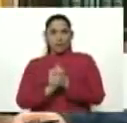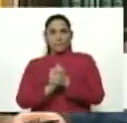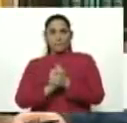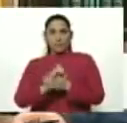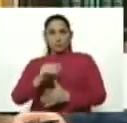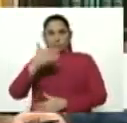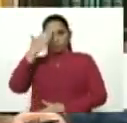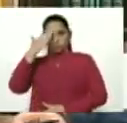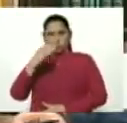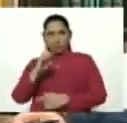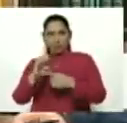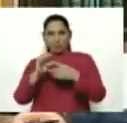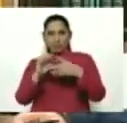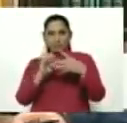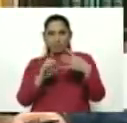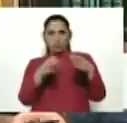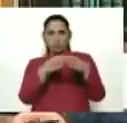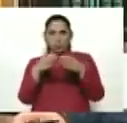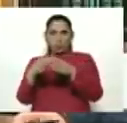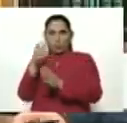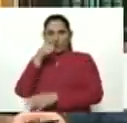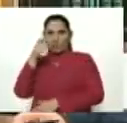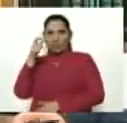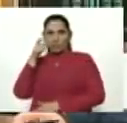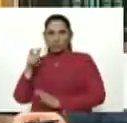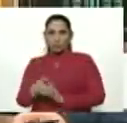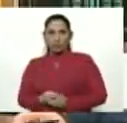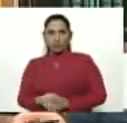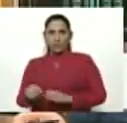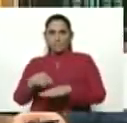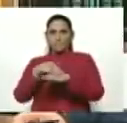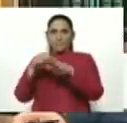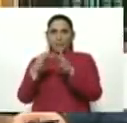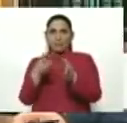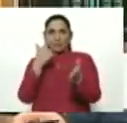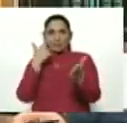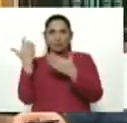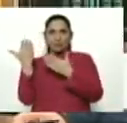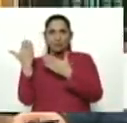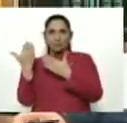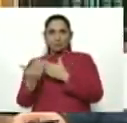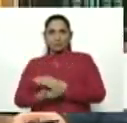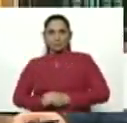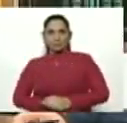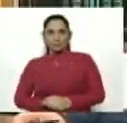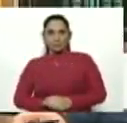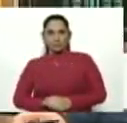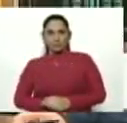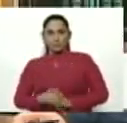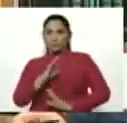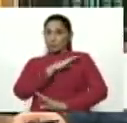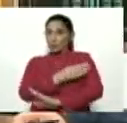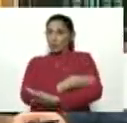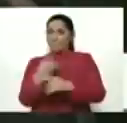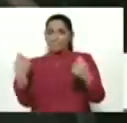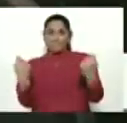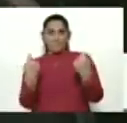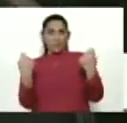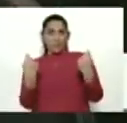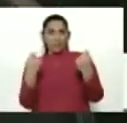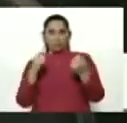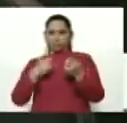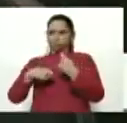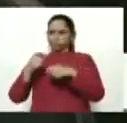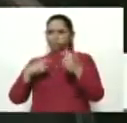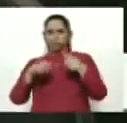comandante estratégico operacional. Está la ministra Eneida Laya, ministra del Poder Popular para el Comercio